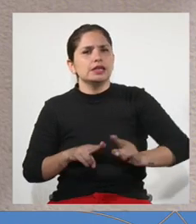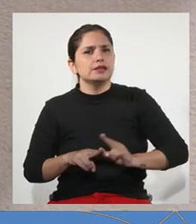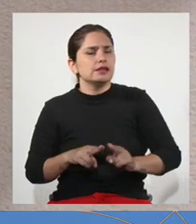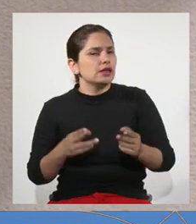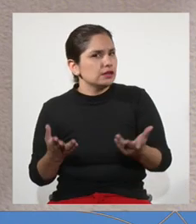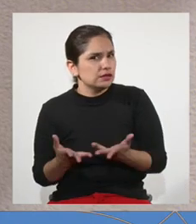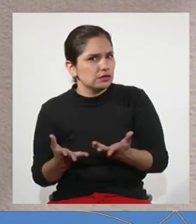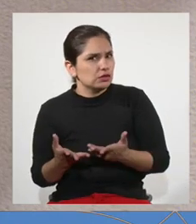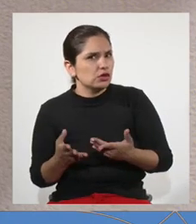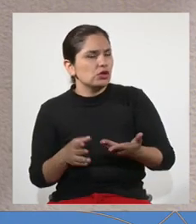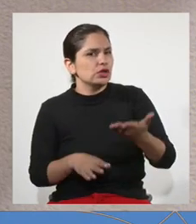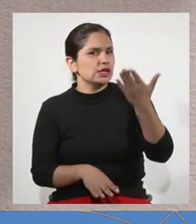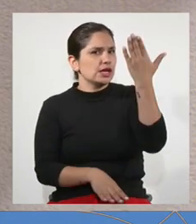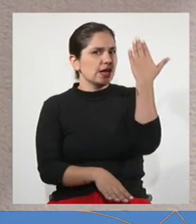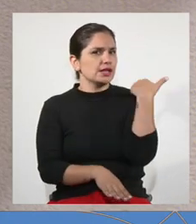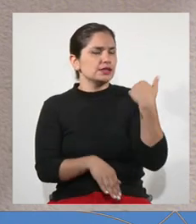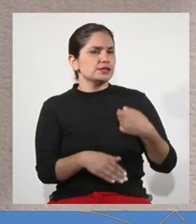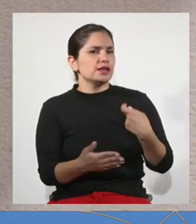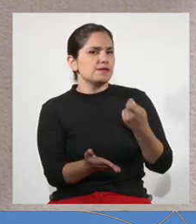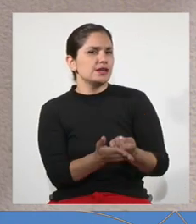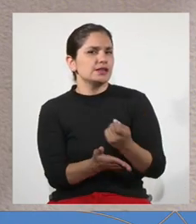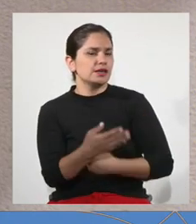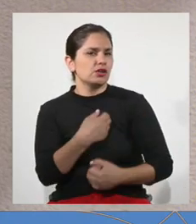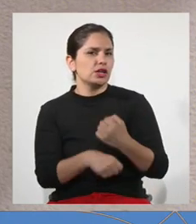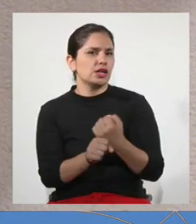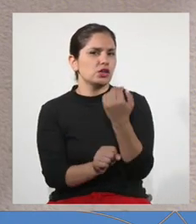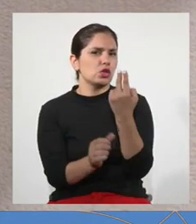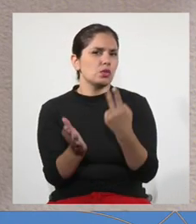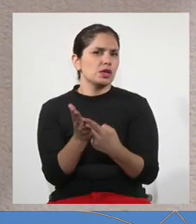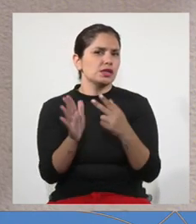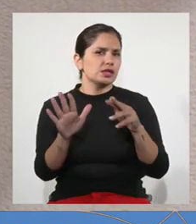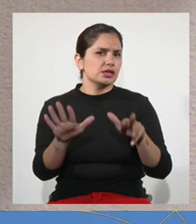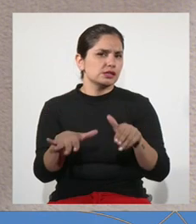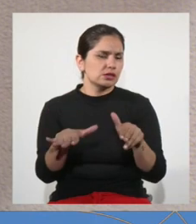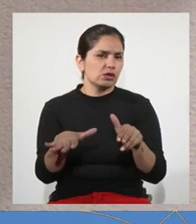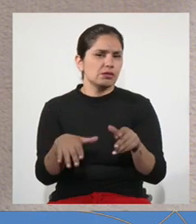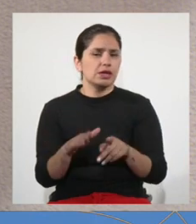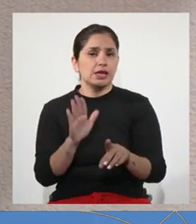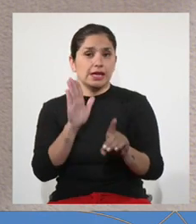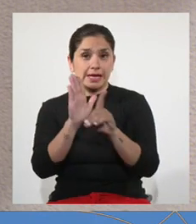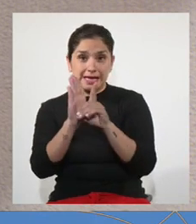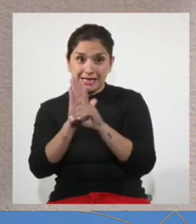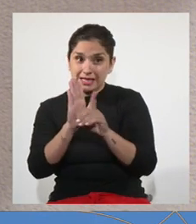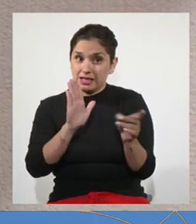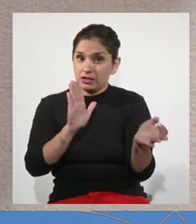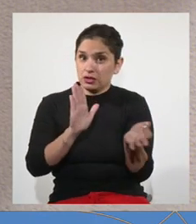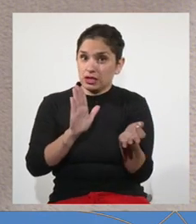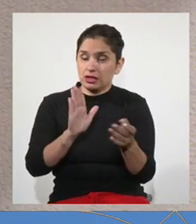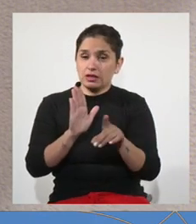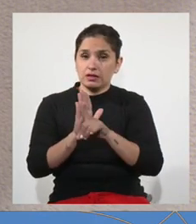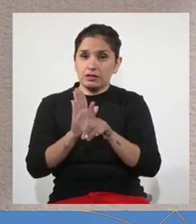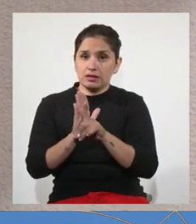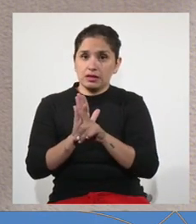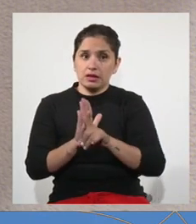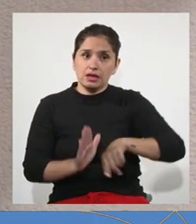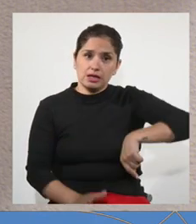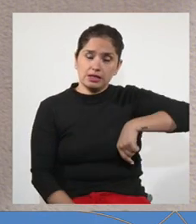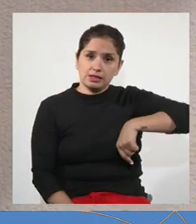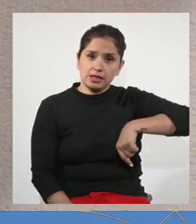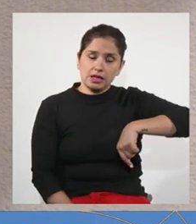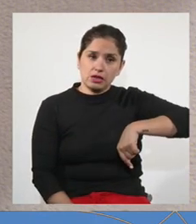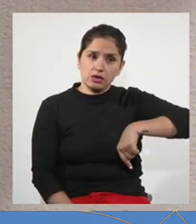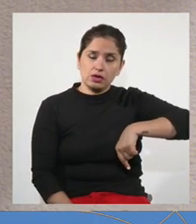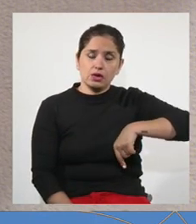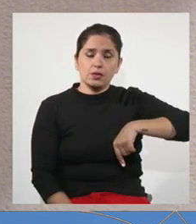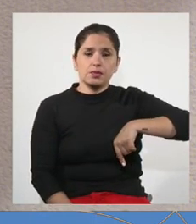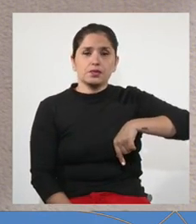de lo que ya se había entregado el año 2019. El decreto al que hace mención, por su término medio, el senador,